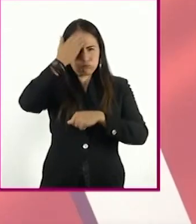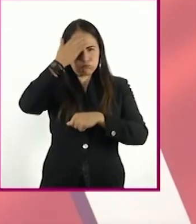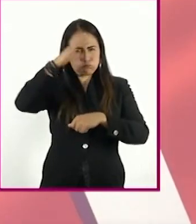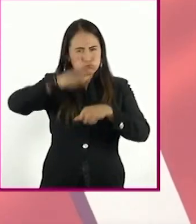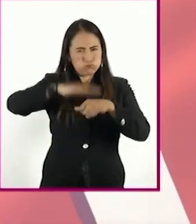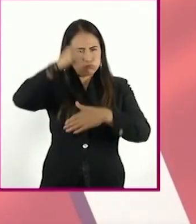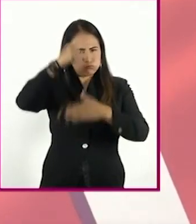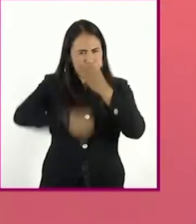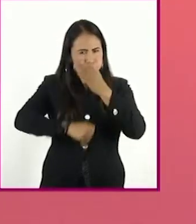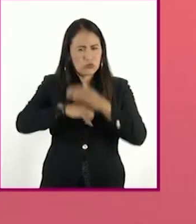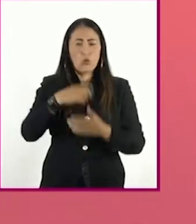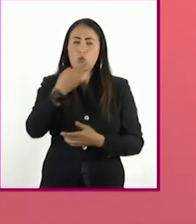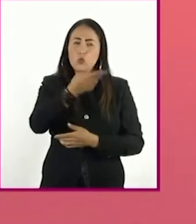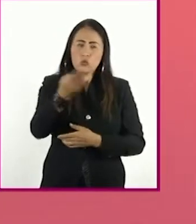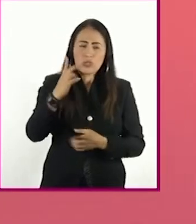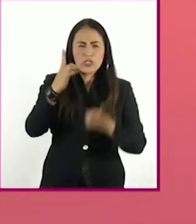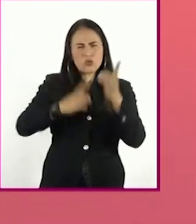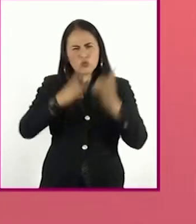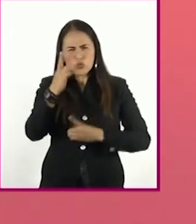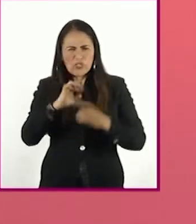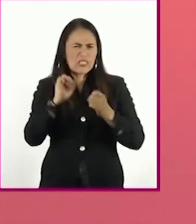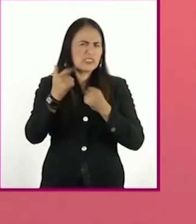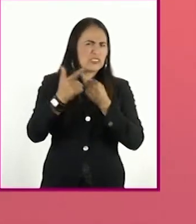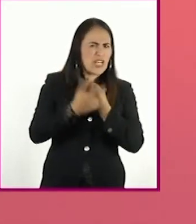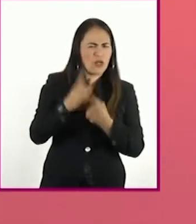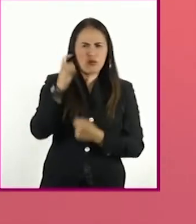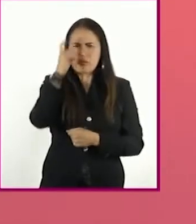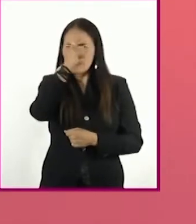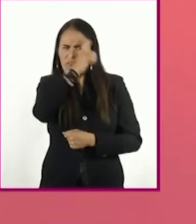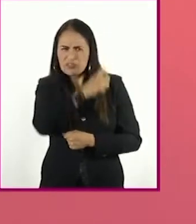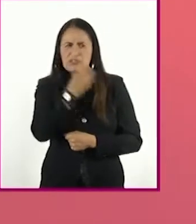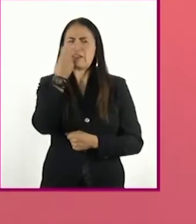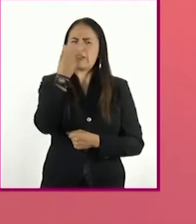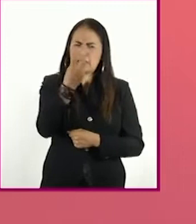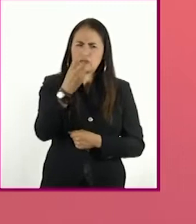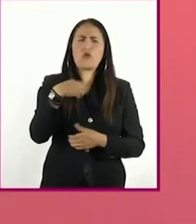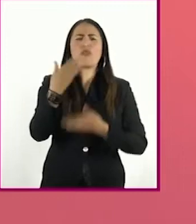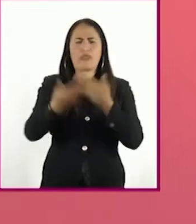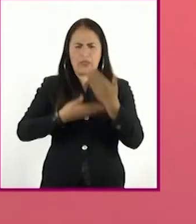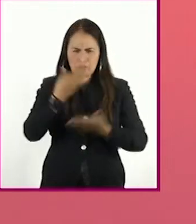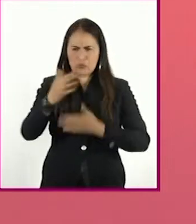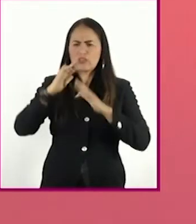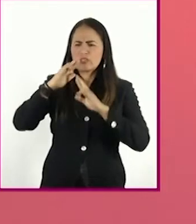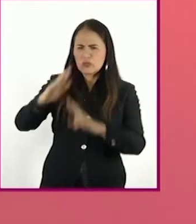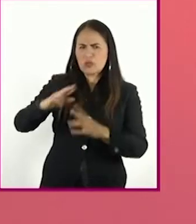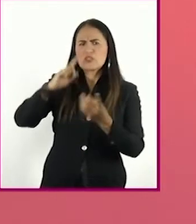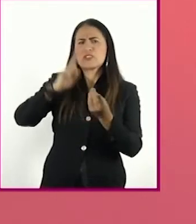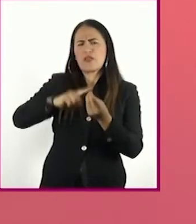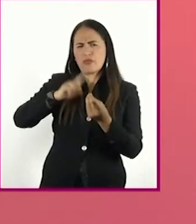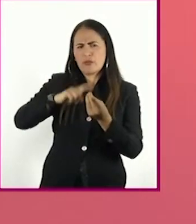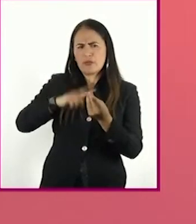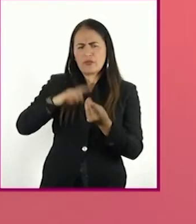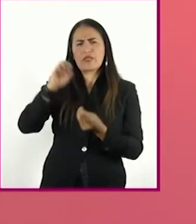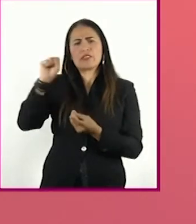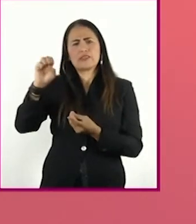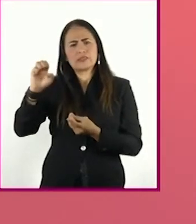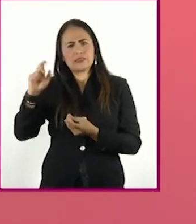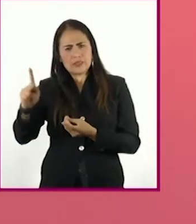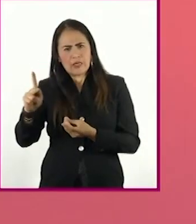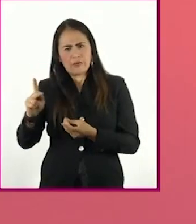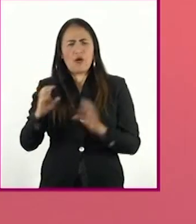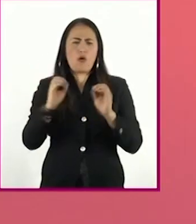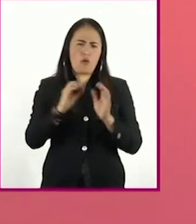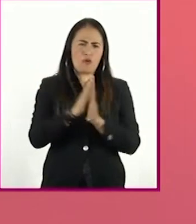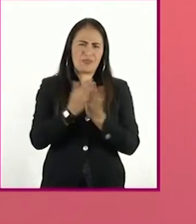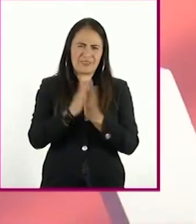así que las dudas, inquietudes o dificultades que surjan seguramente las podrán resolver al momento de consultar sus